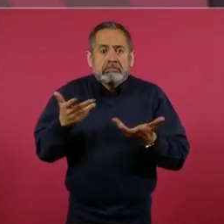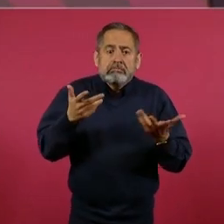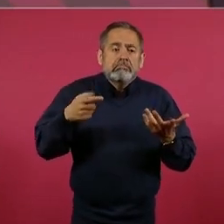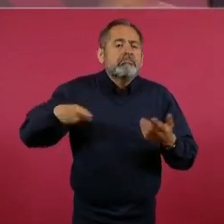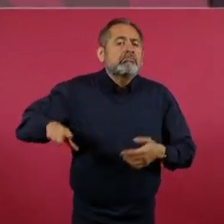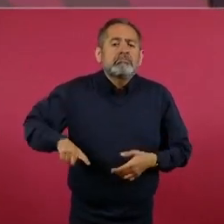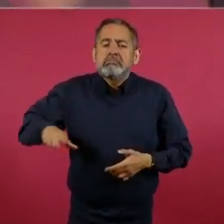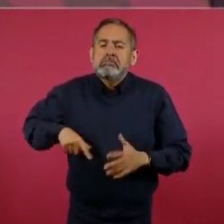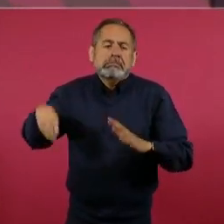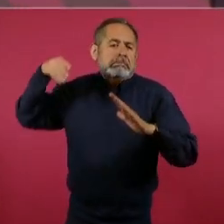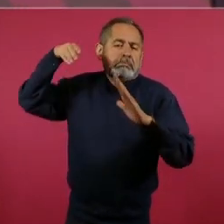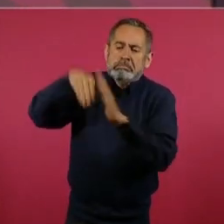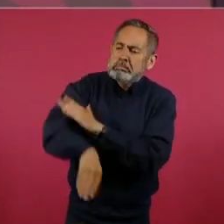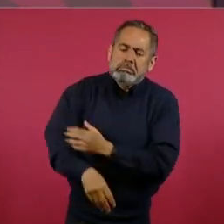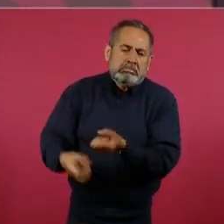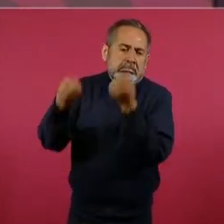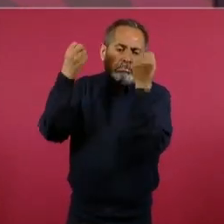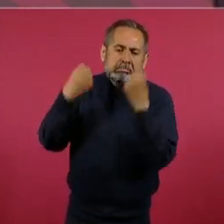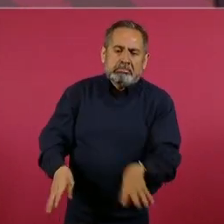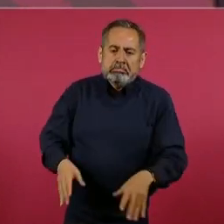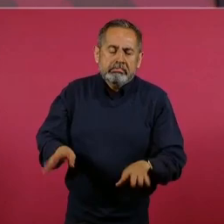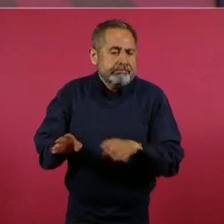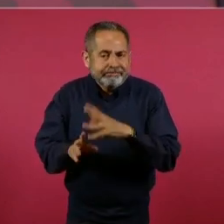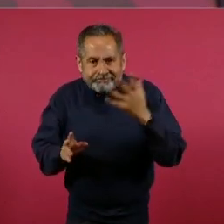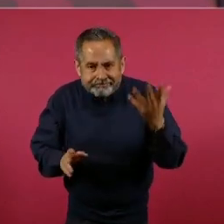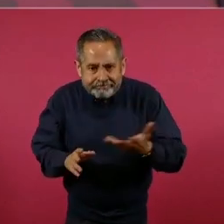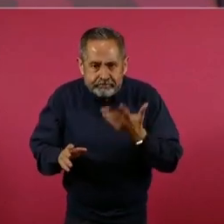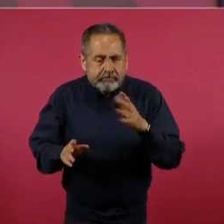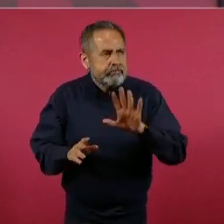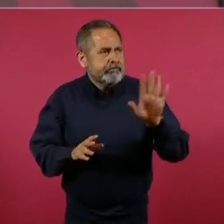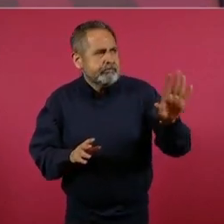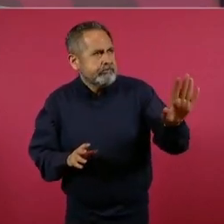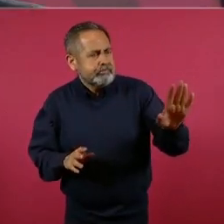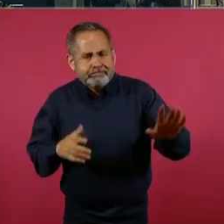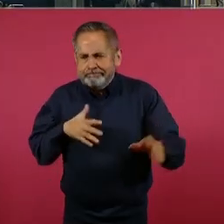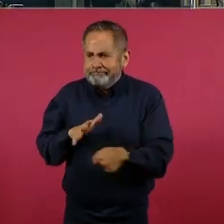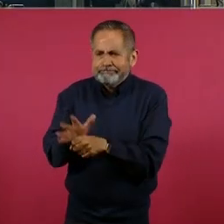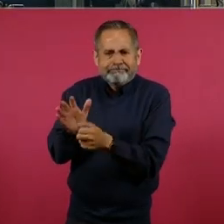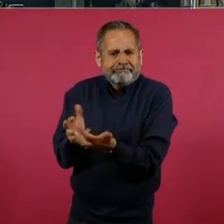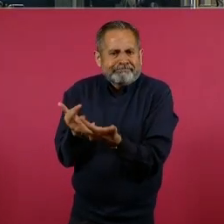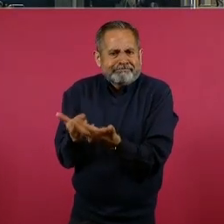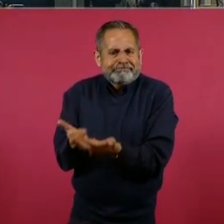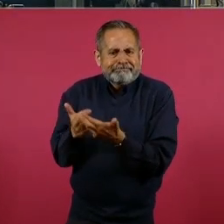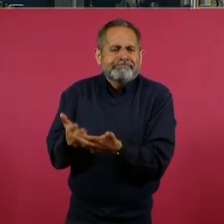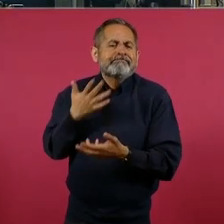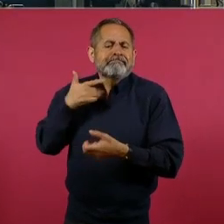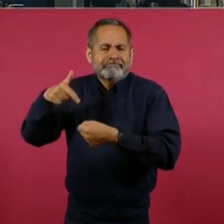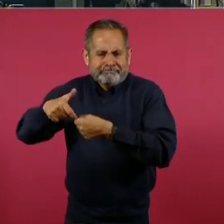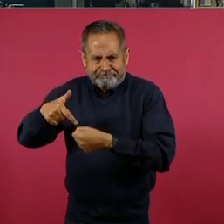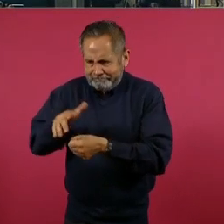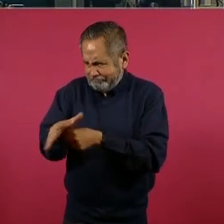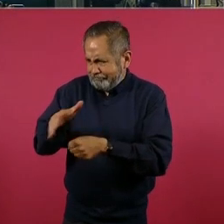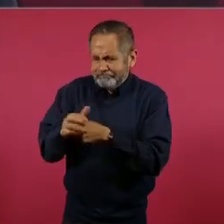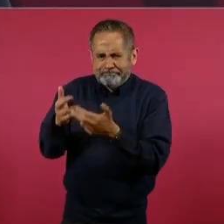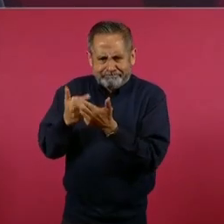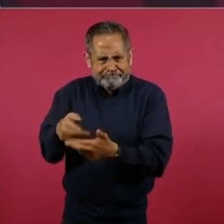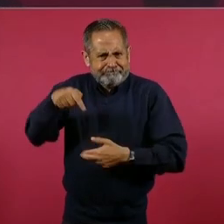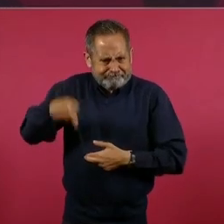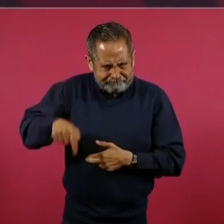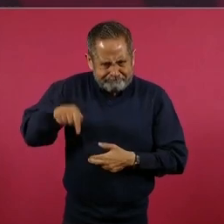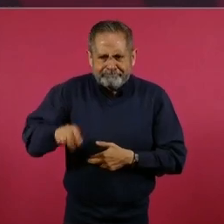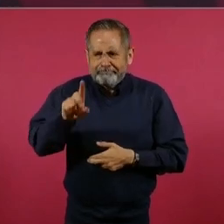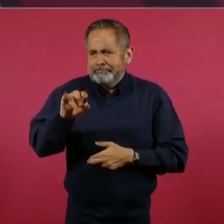Tumban a cualquier gobierno. Entonces, si tenemos nuestras gasolinas, nuestro diésel,